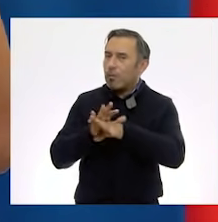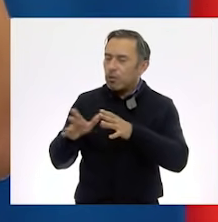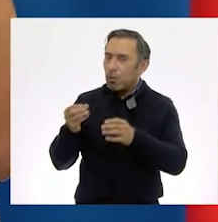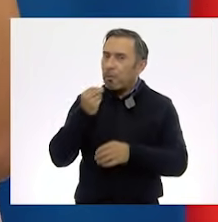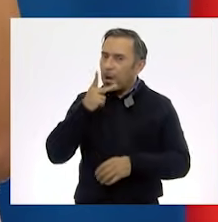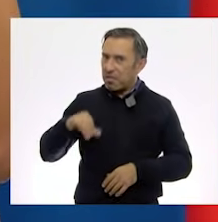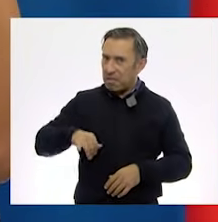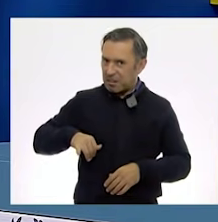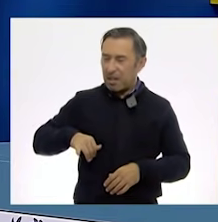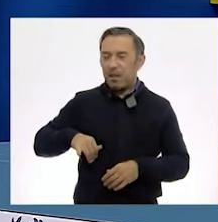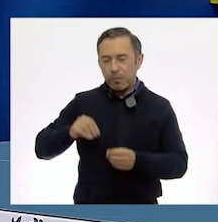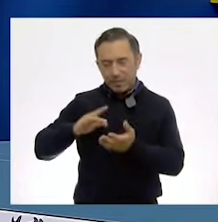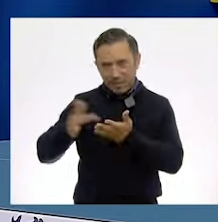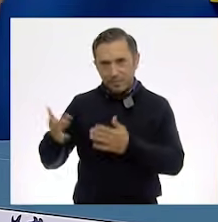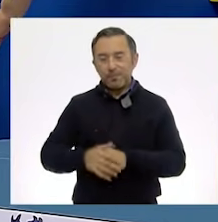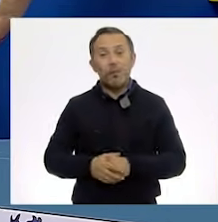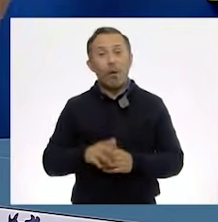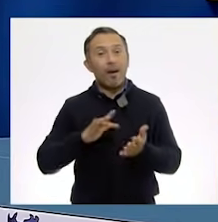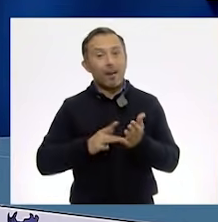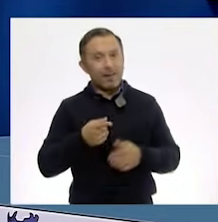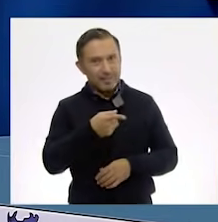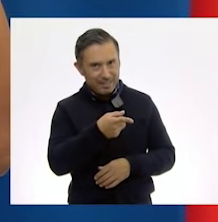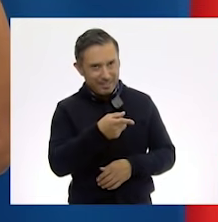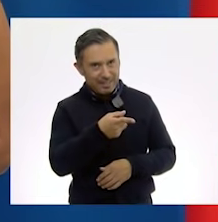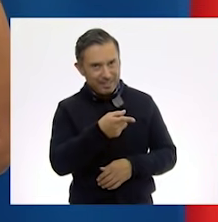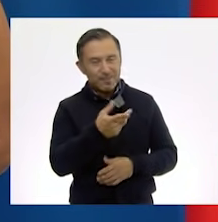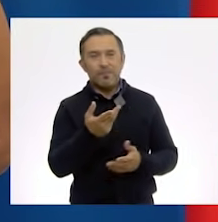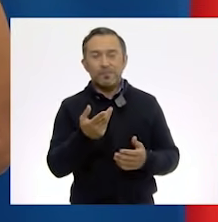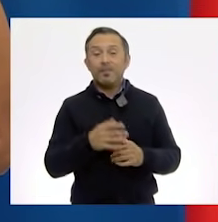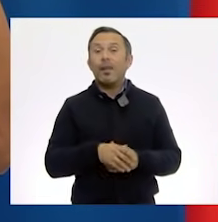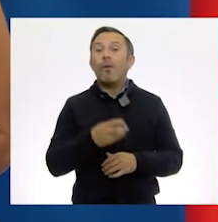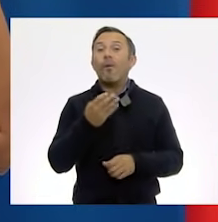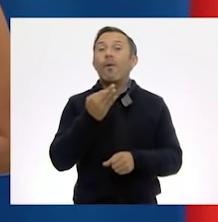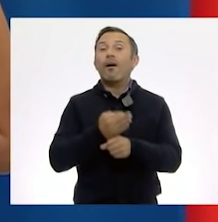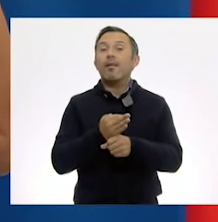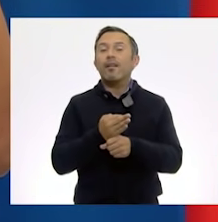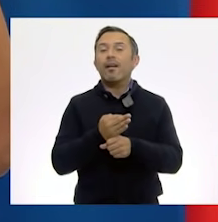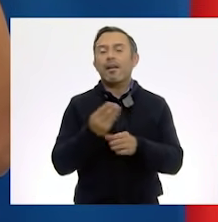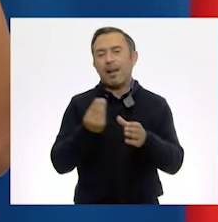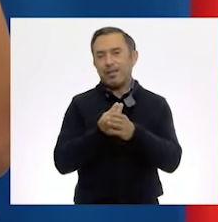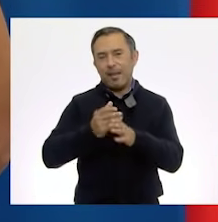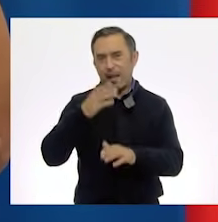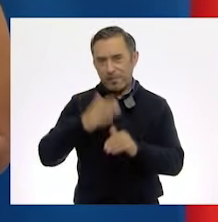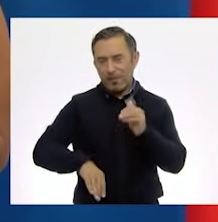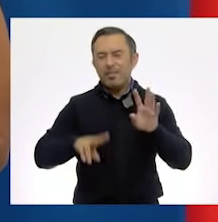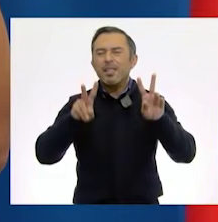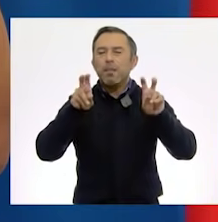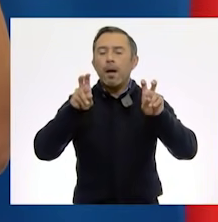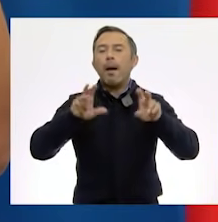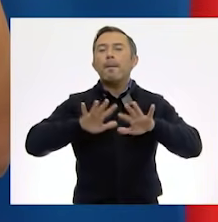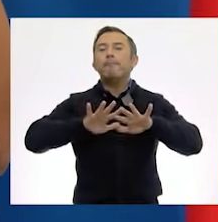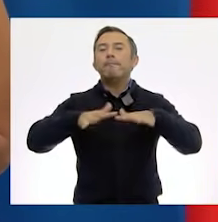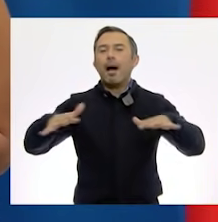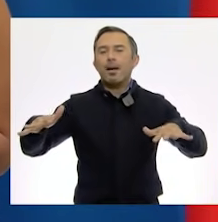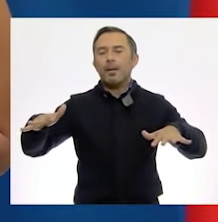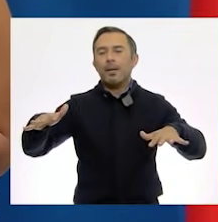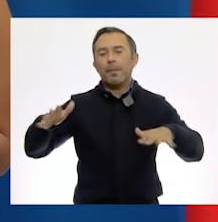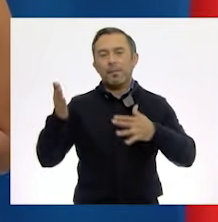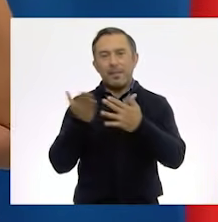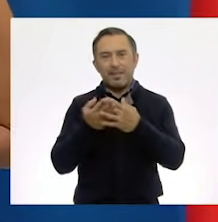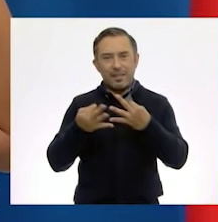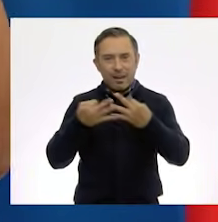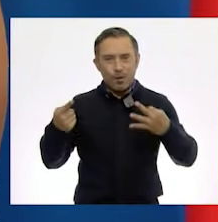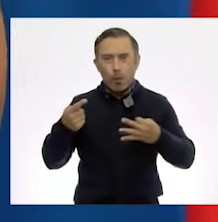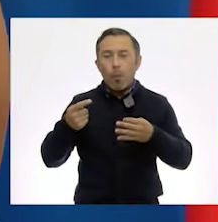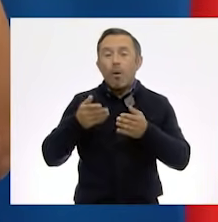siempre. Gracias a ti por esta bellísima clase. Hemos terminado con el mar Mediterráneo, un espacio de intercambio. Y espero lo hayan